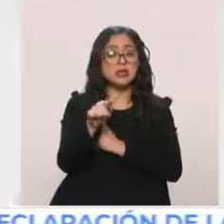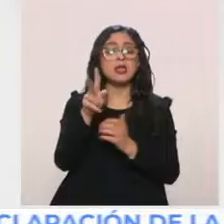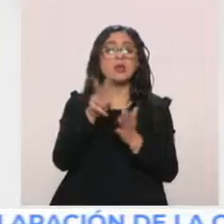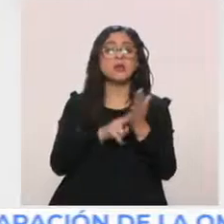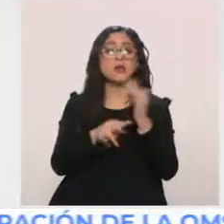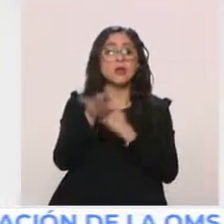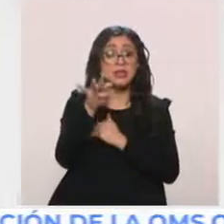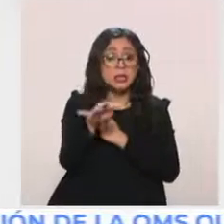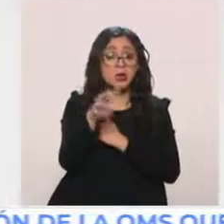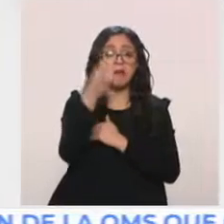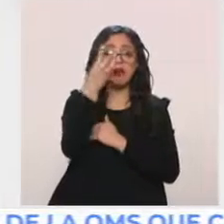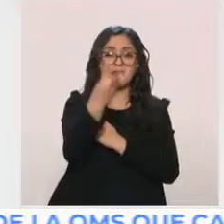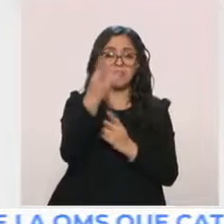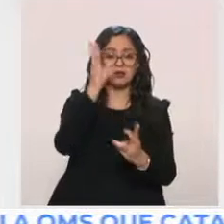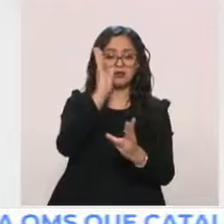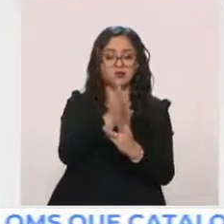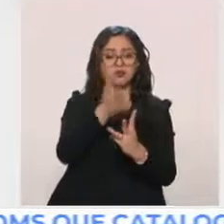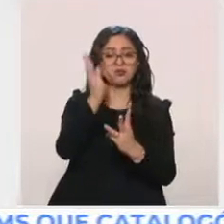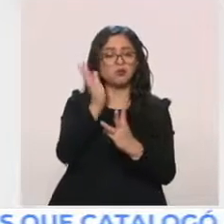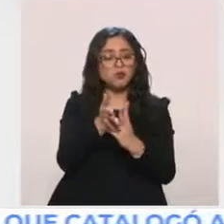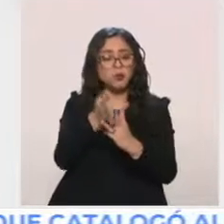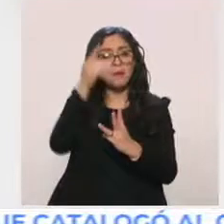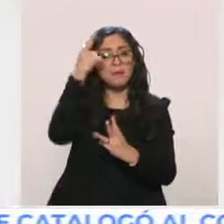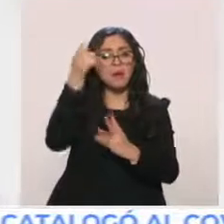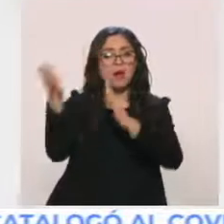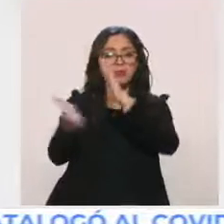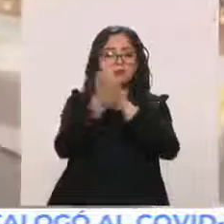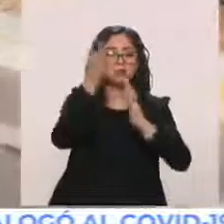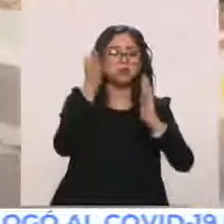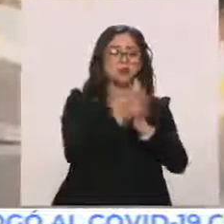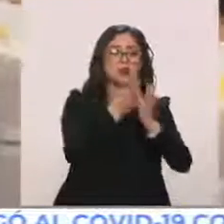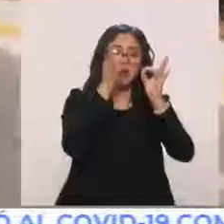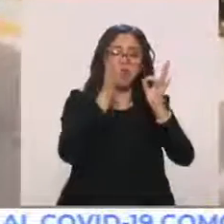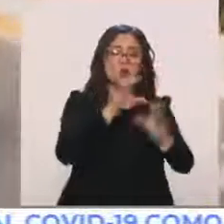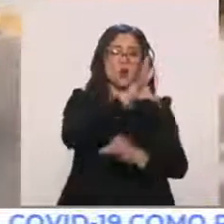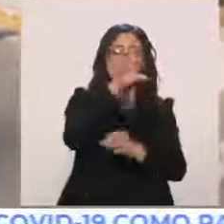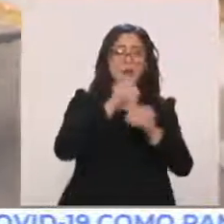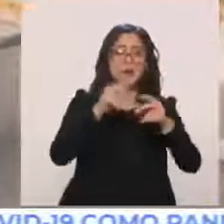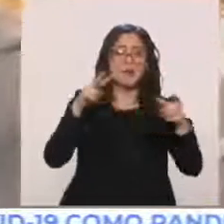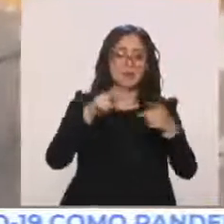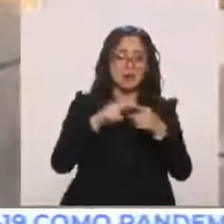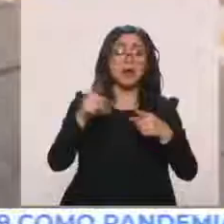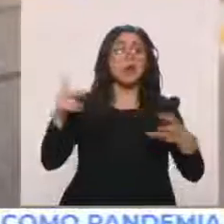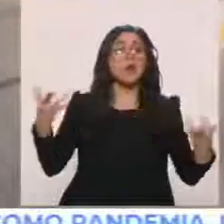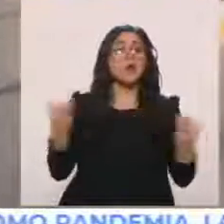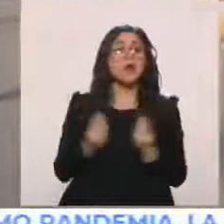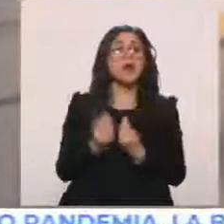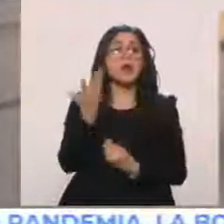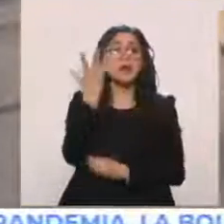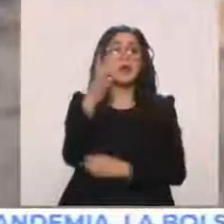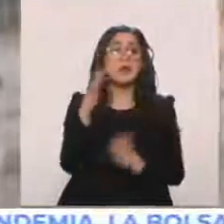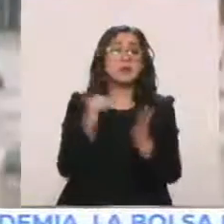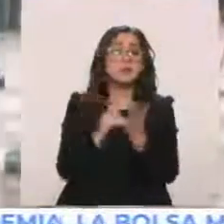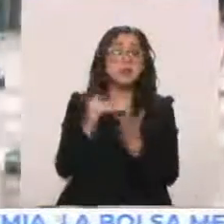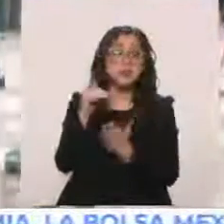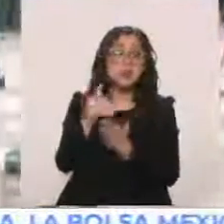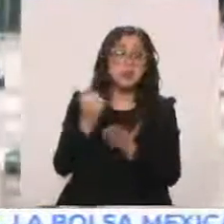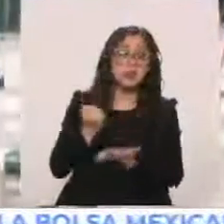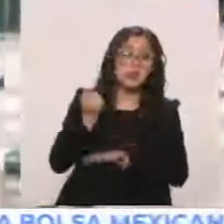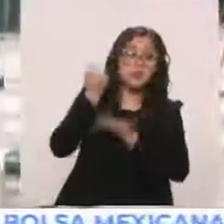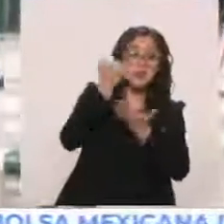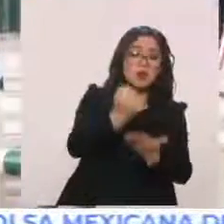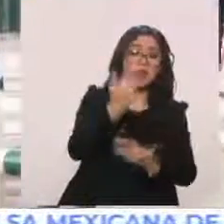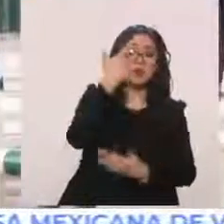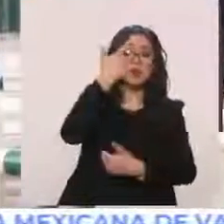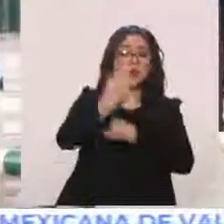2019, en 3 fases, la recuperación del parque. En total se han invertido 10 millones de pesos en 7 años de la